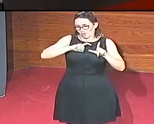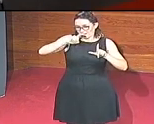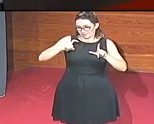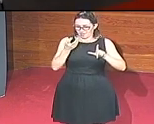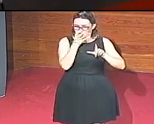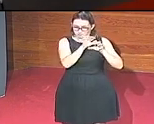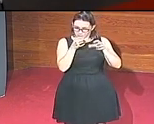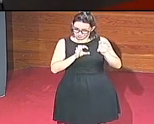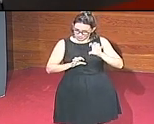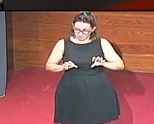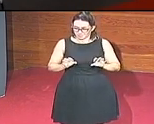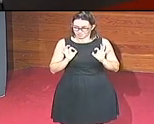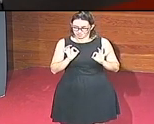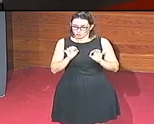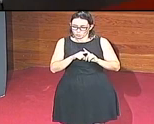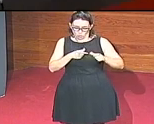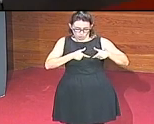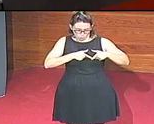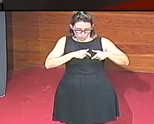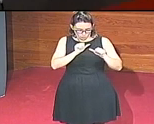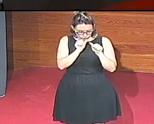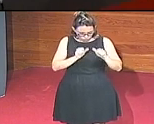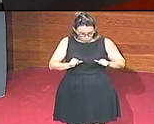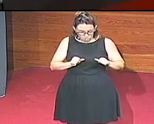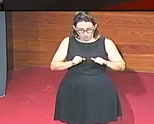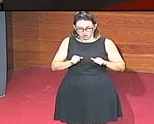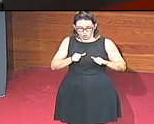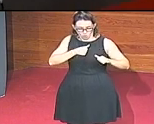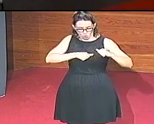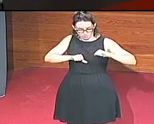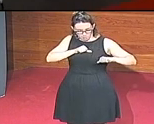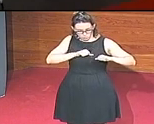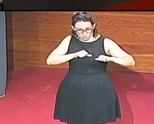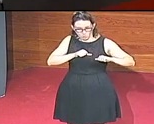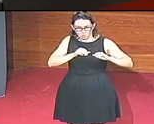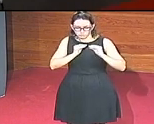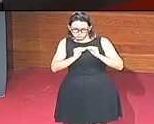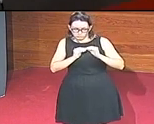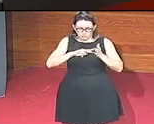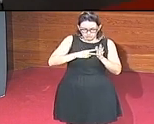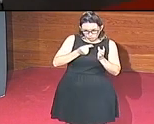llega a meter cómo funciona el corazón o cómo había sido técnicamente la intervención